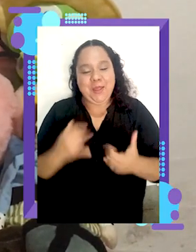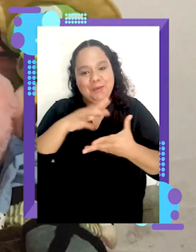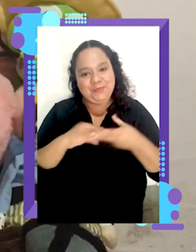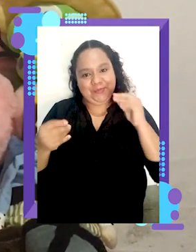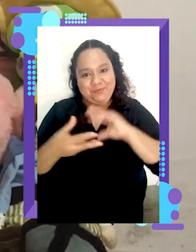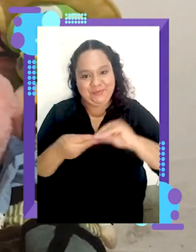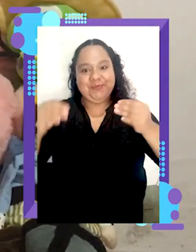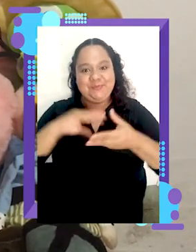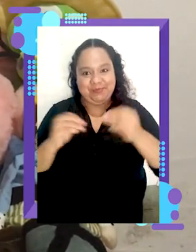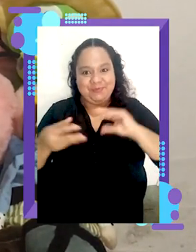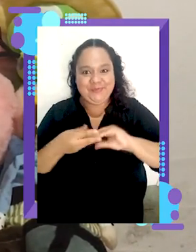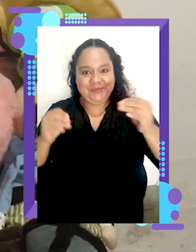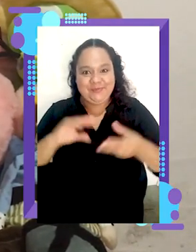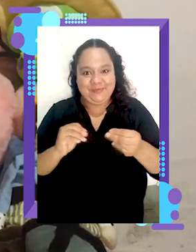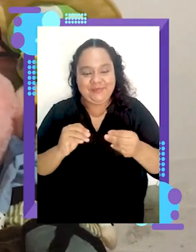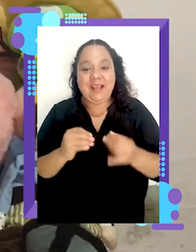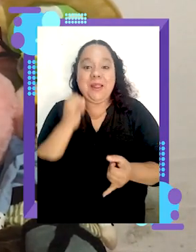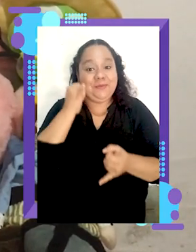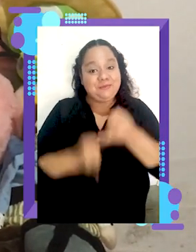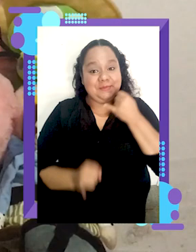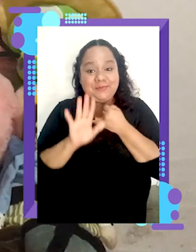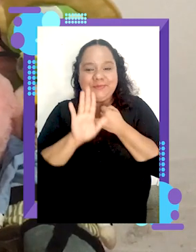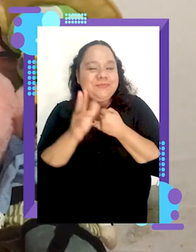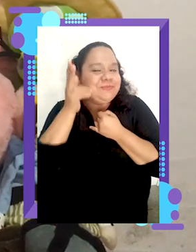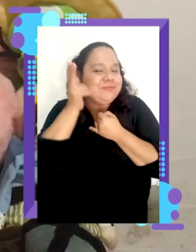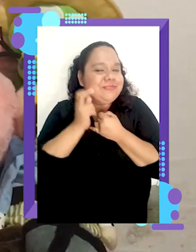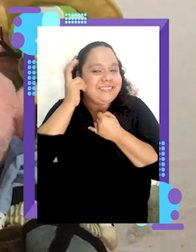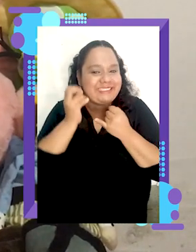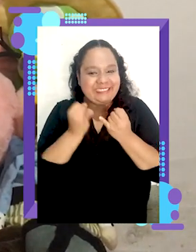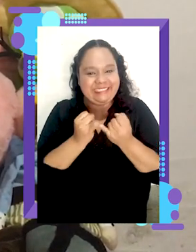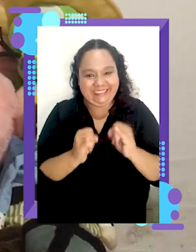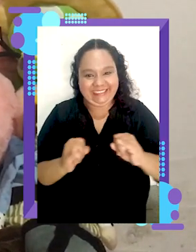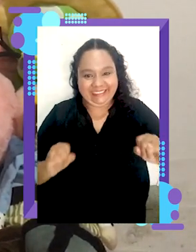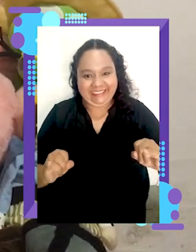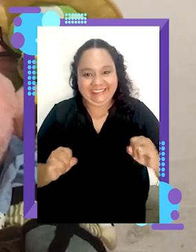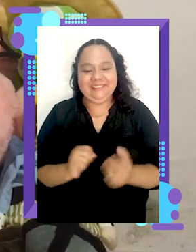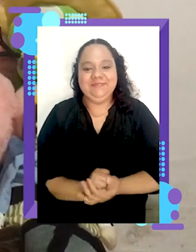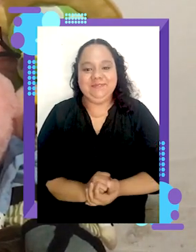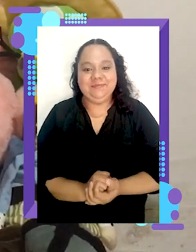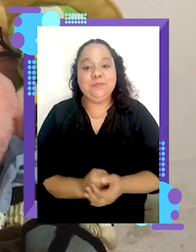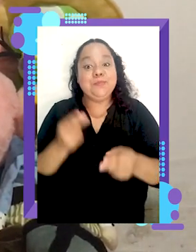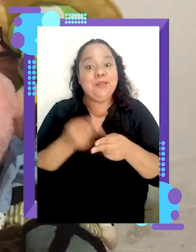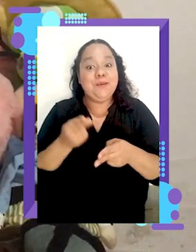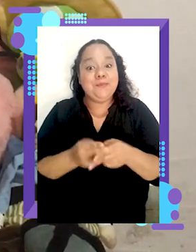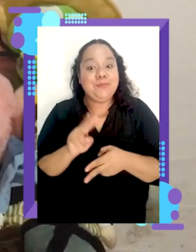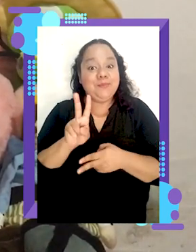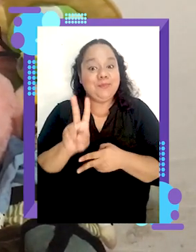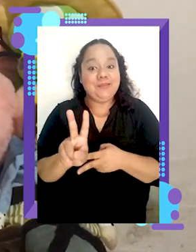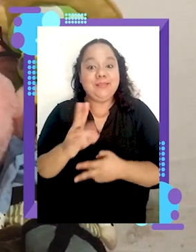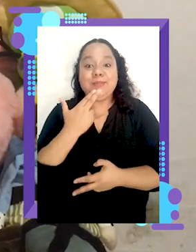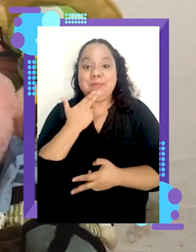a contar un cuento del pueblo garífuna. Al final, ustedes también podrán escucharlo en su lengua. Se